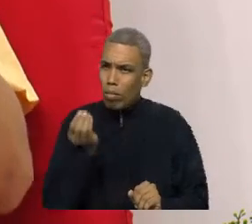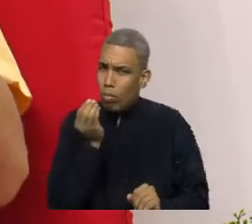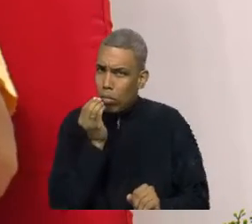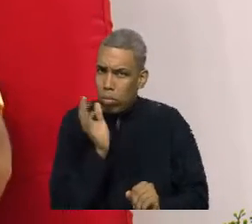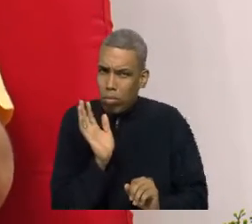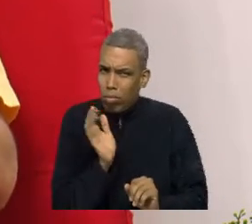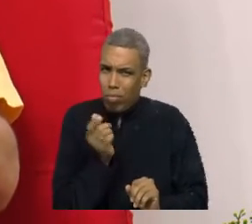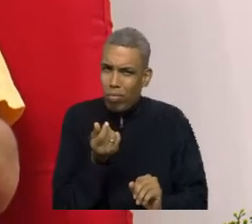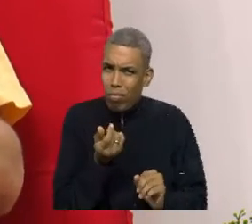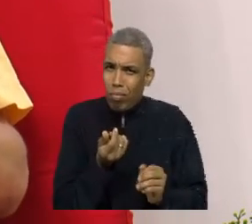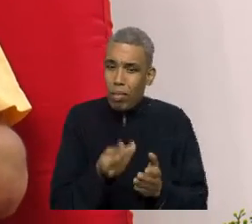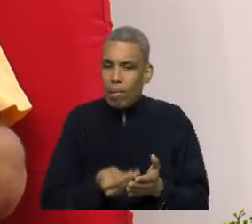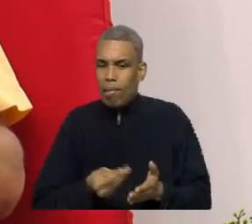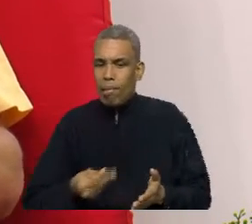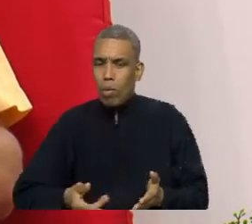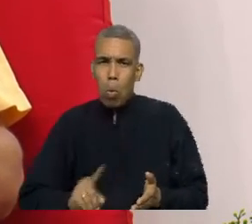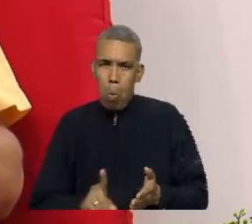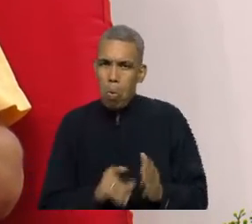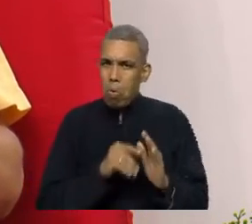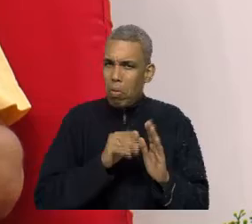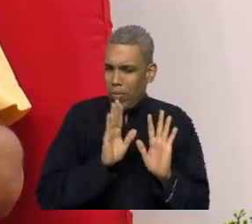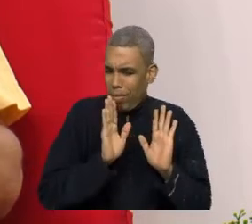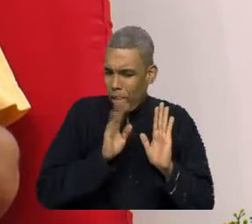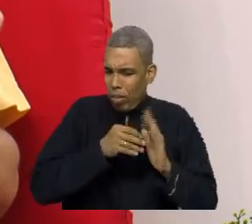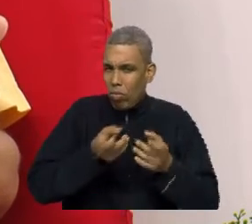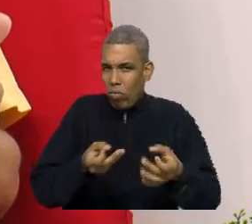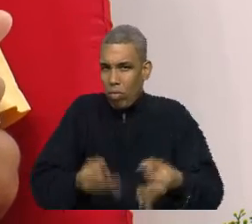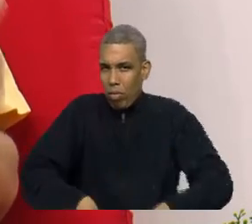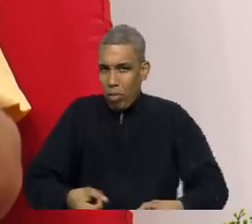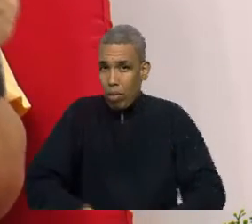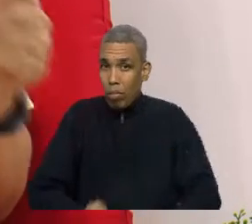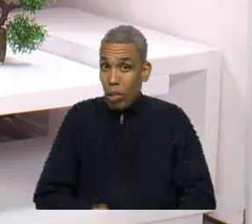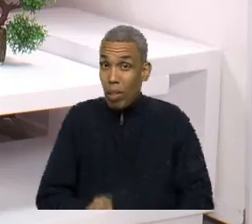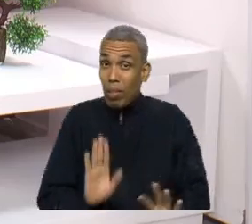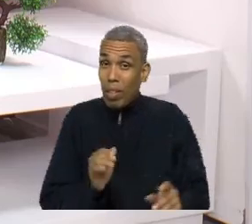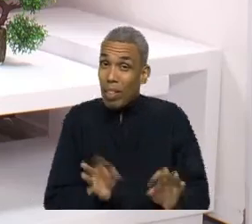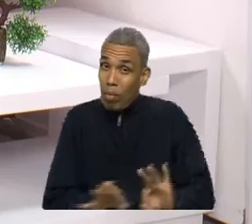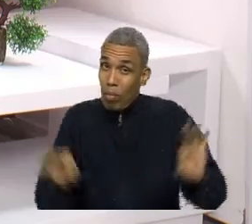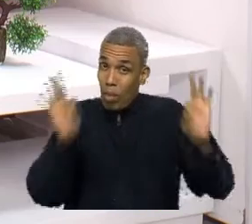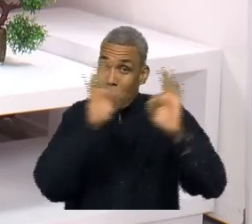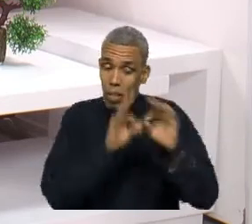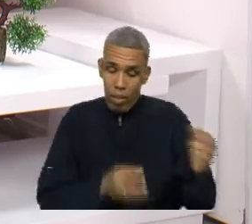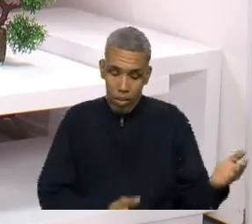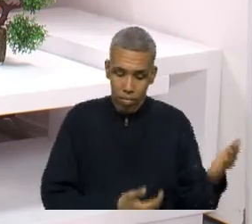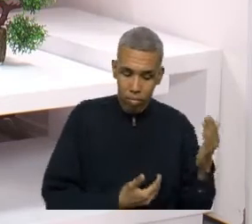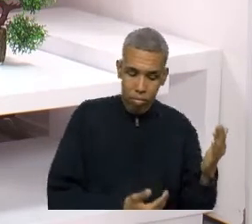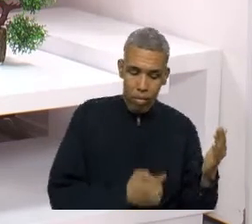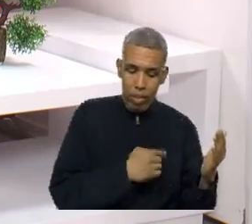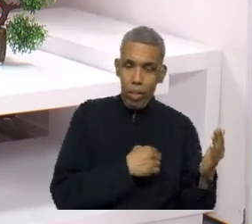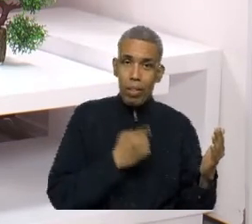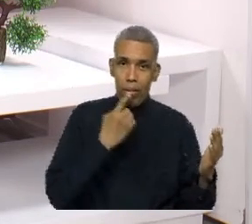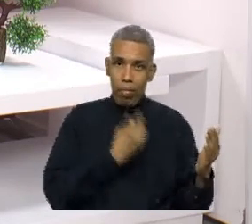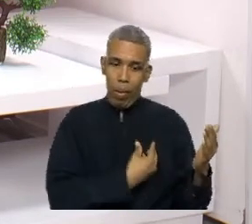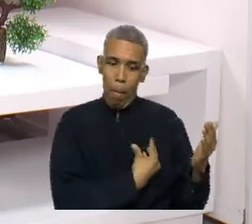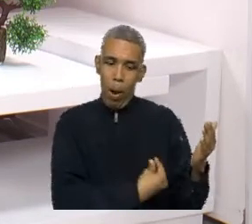además produce mucho amor, ¿cuál es? La leche materna. La leche materna. ¡Ay,